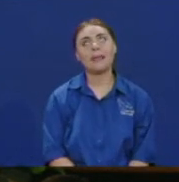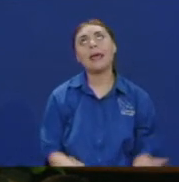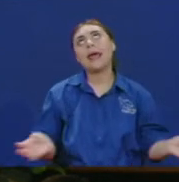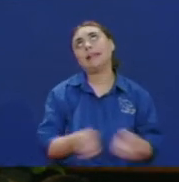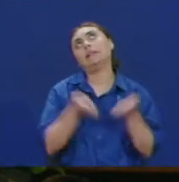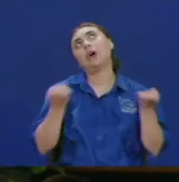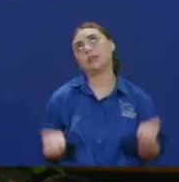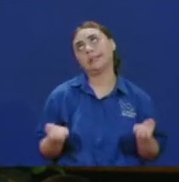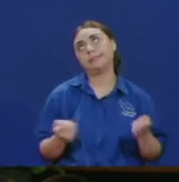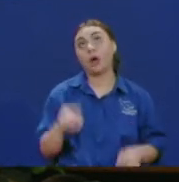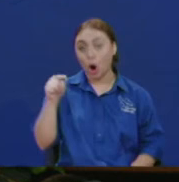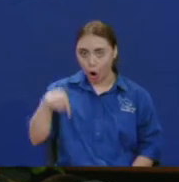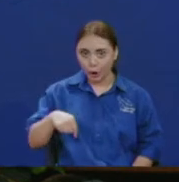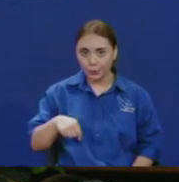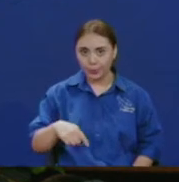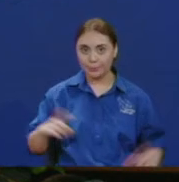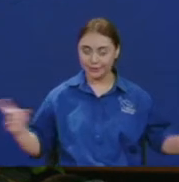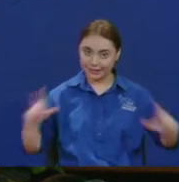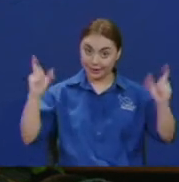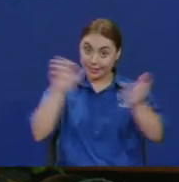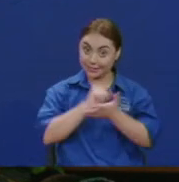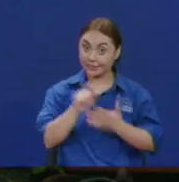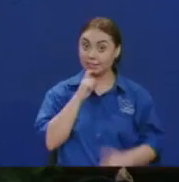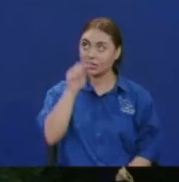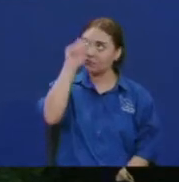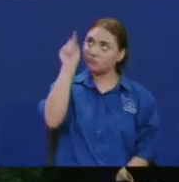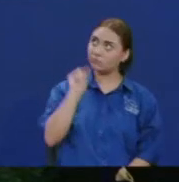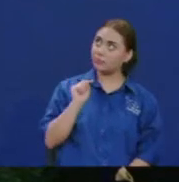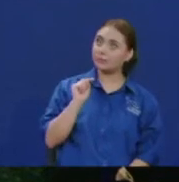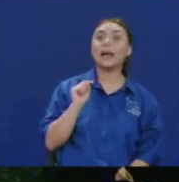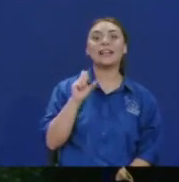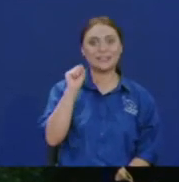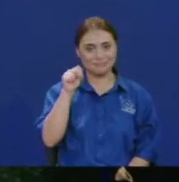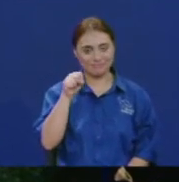decir que hoy vamos a celebrar la Pascua? Sí,